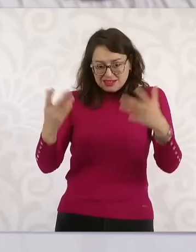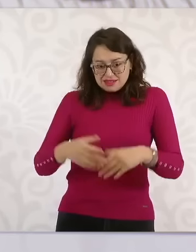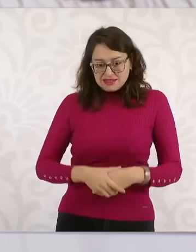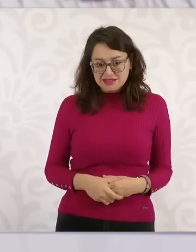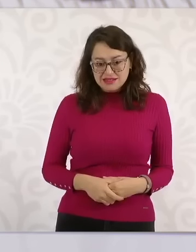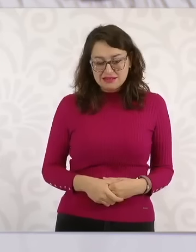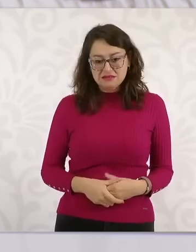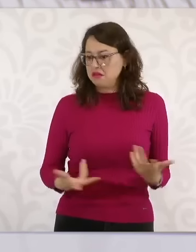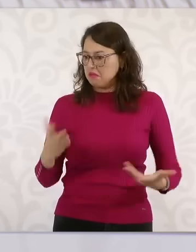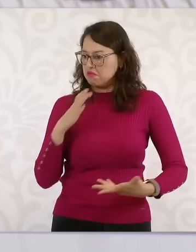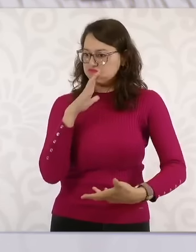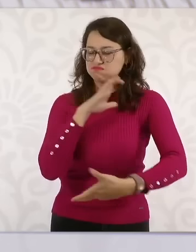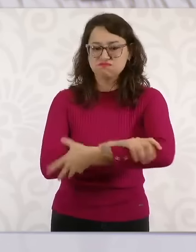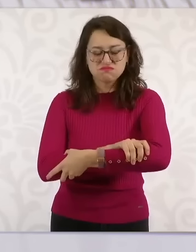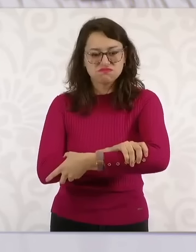Mexicanos somos fraternos